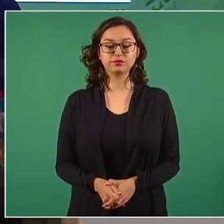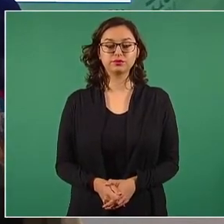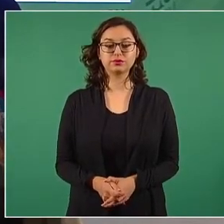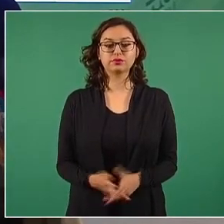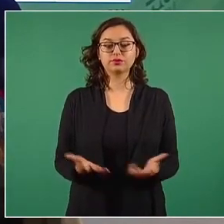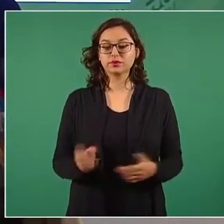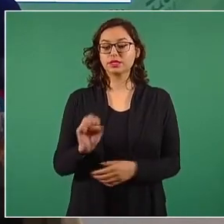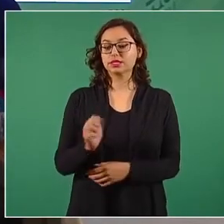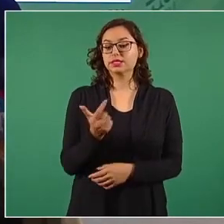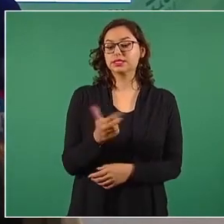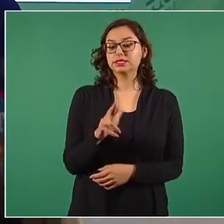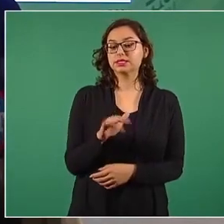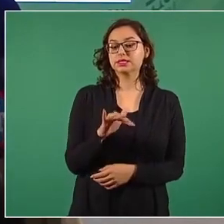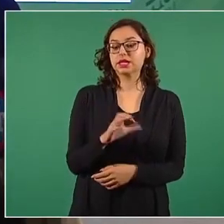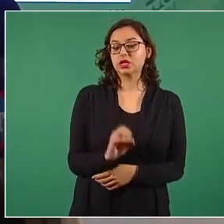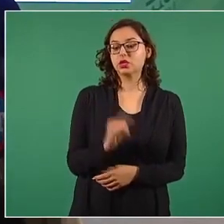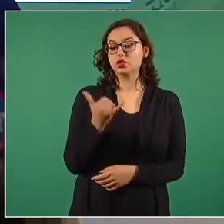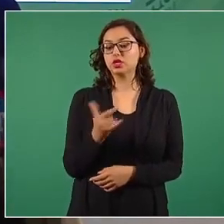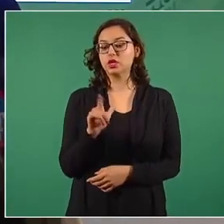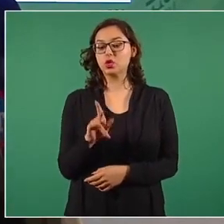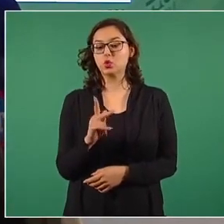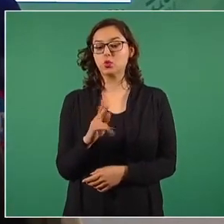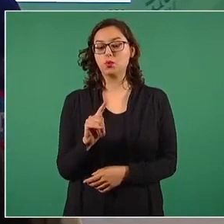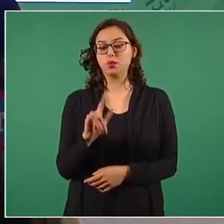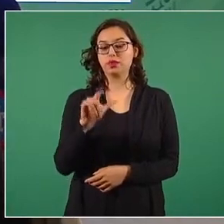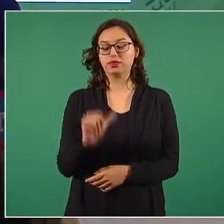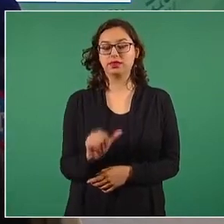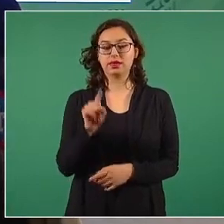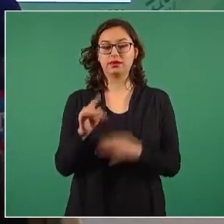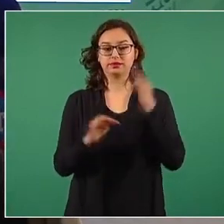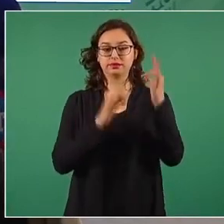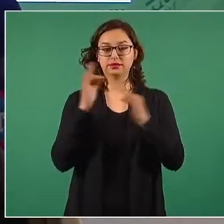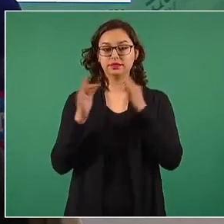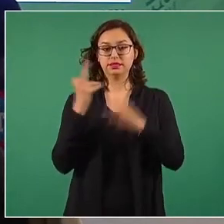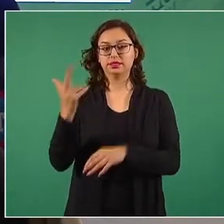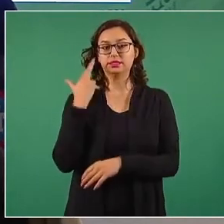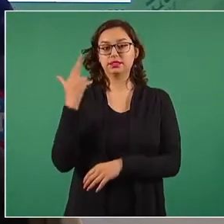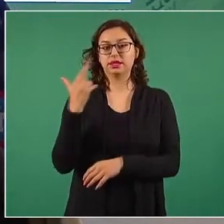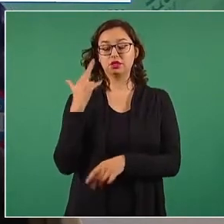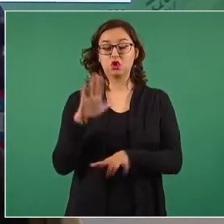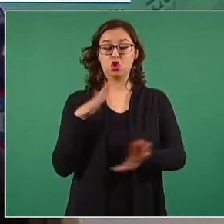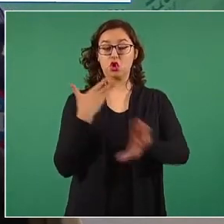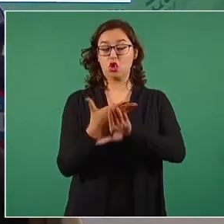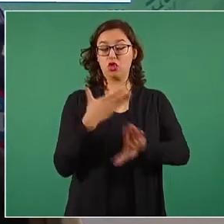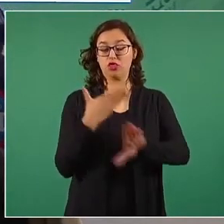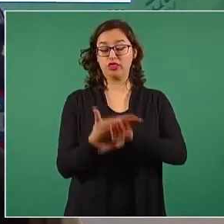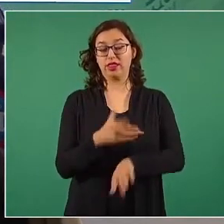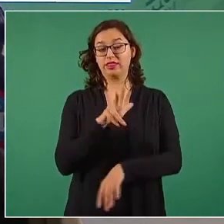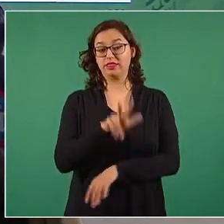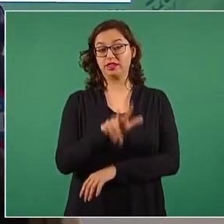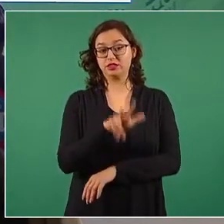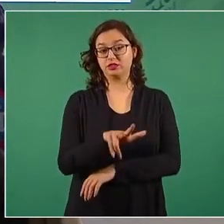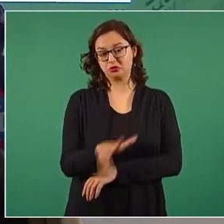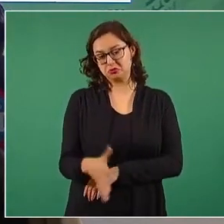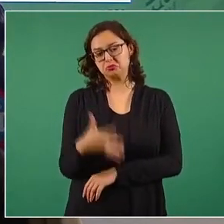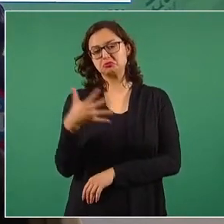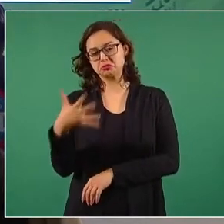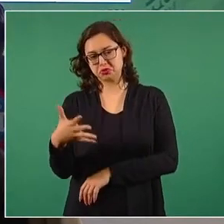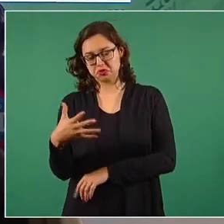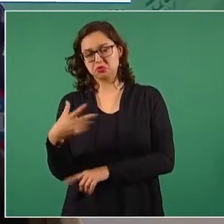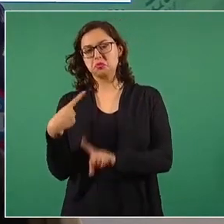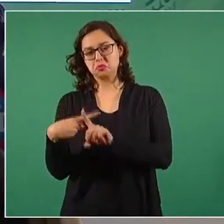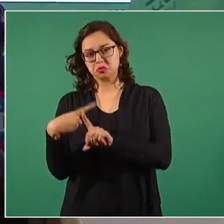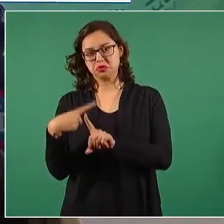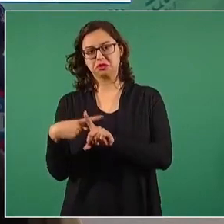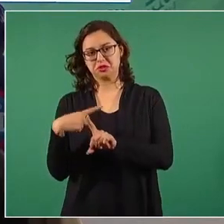Sergio y Lupita, El Heraldo Radio. 18 en contra, 5 a